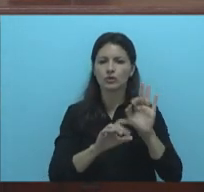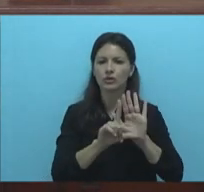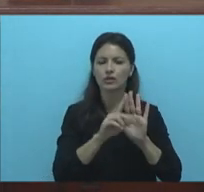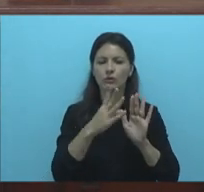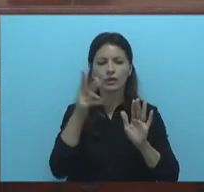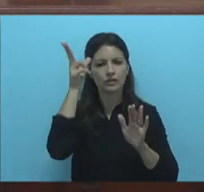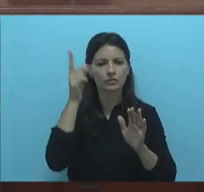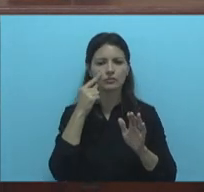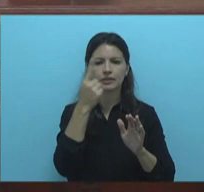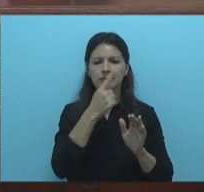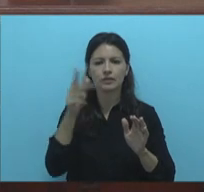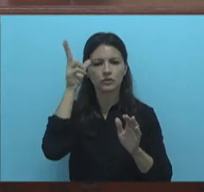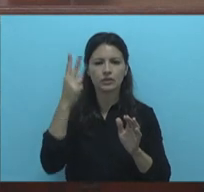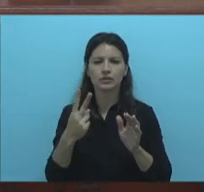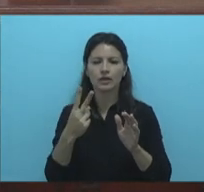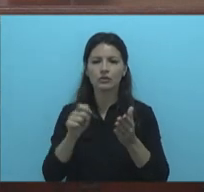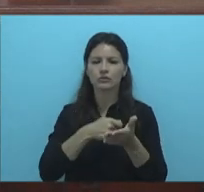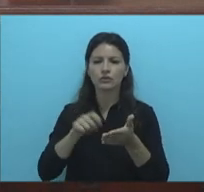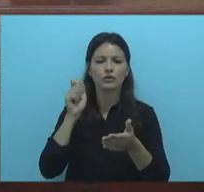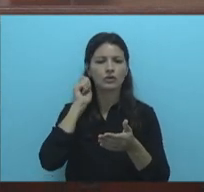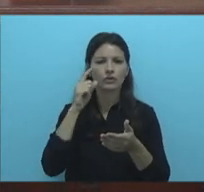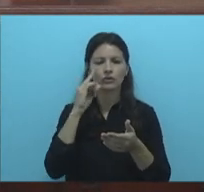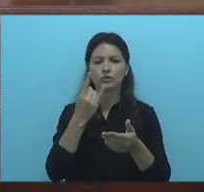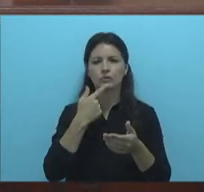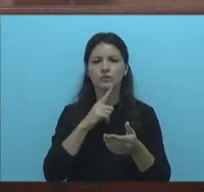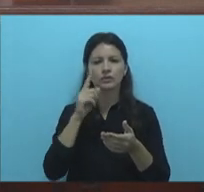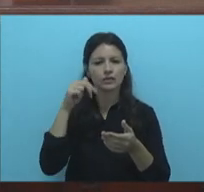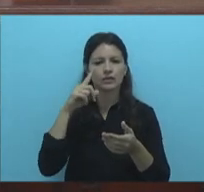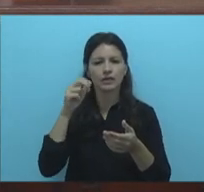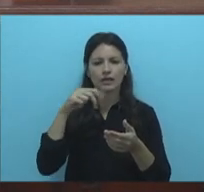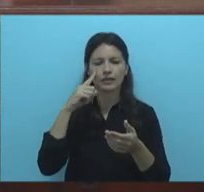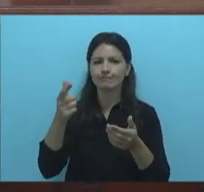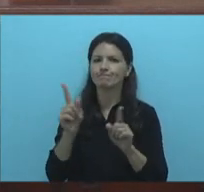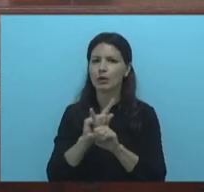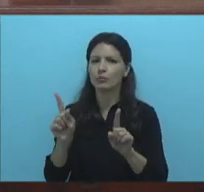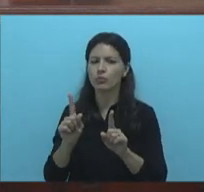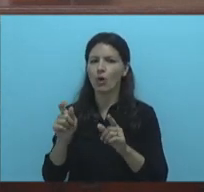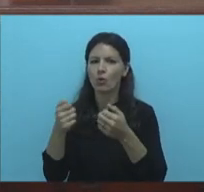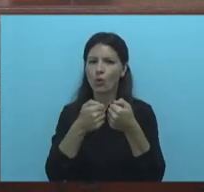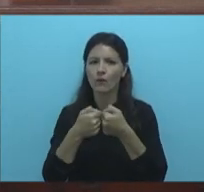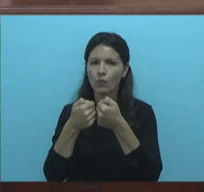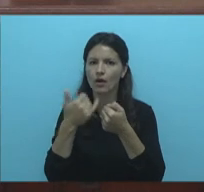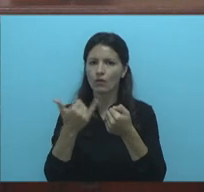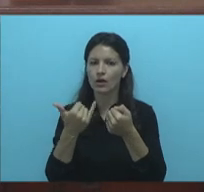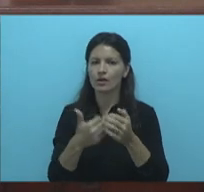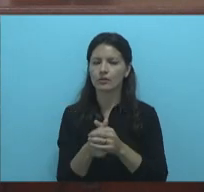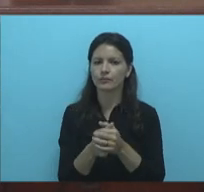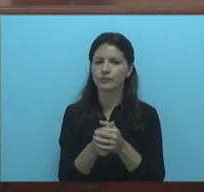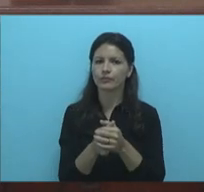ley 48.182, diputado Giustiniani, no cuenta con dictamen. Sí, diputado